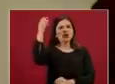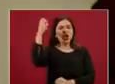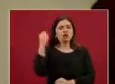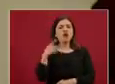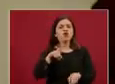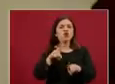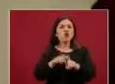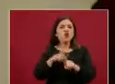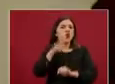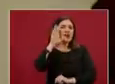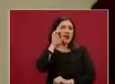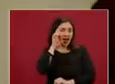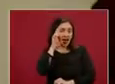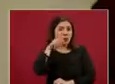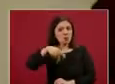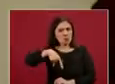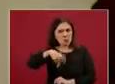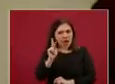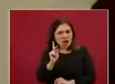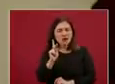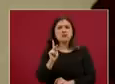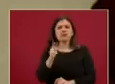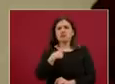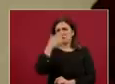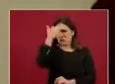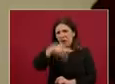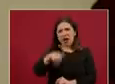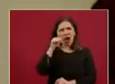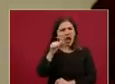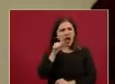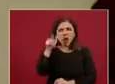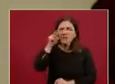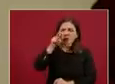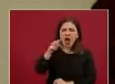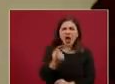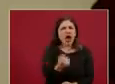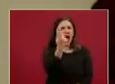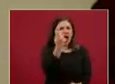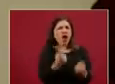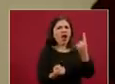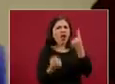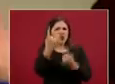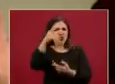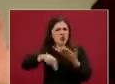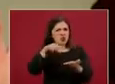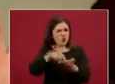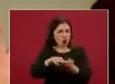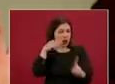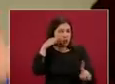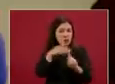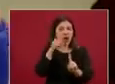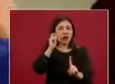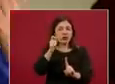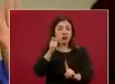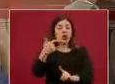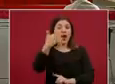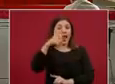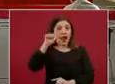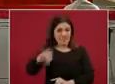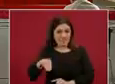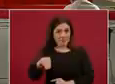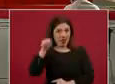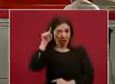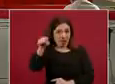color naranja. Sin embargo, nos enteramos el día de ayer que en algunas demarcaciones, concretamente la demarcación Gustavo